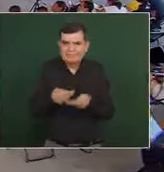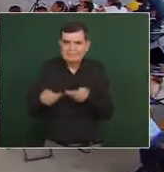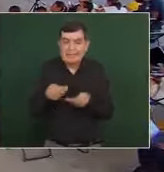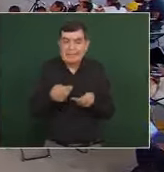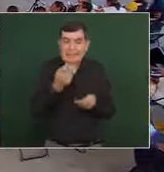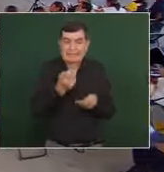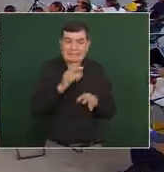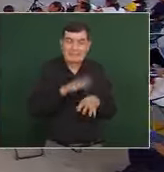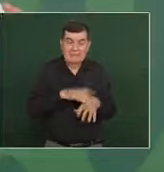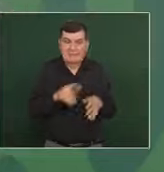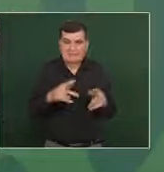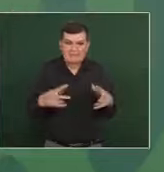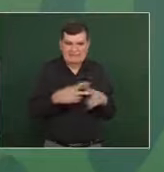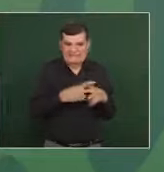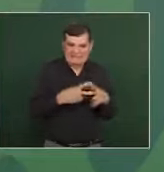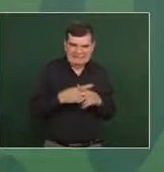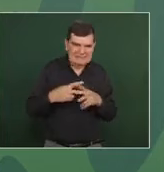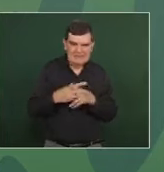Ahí se pelean las bandas